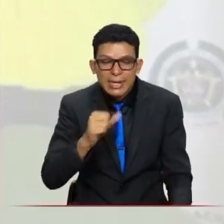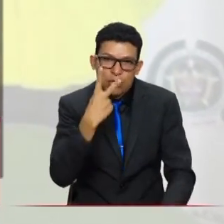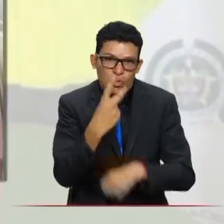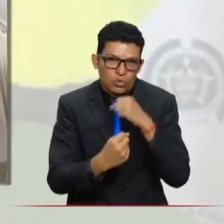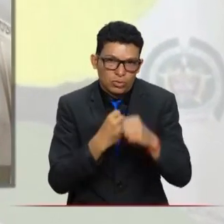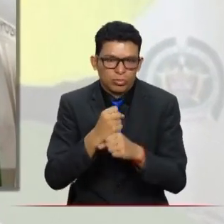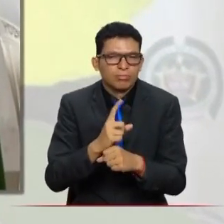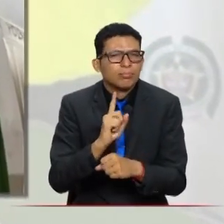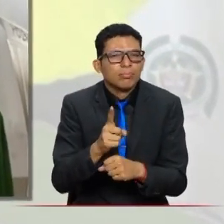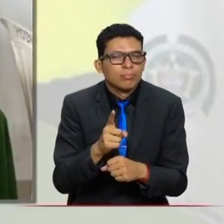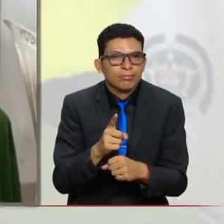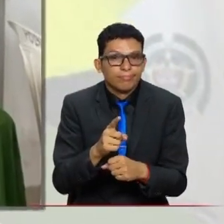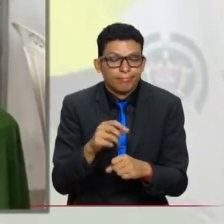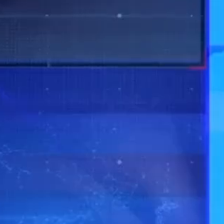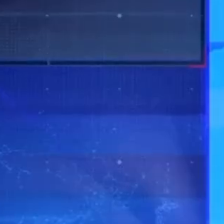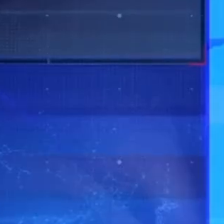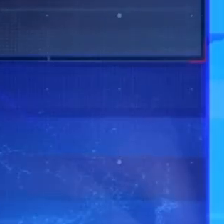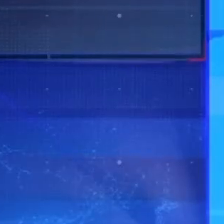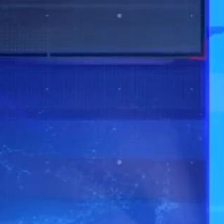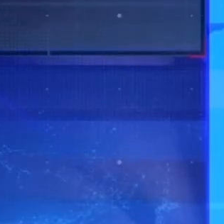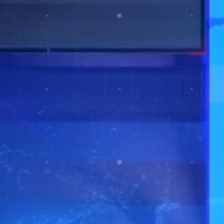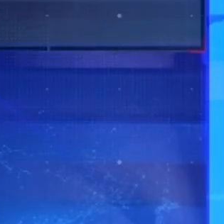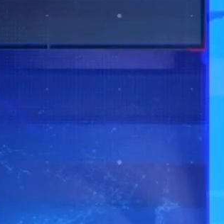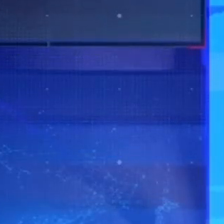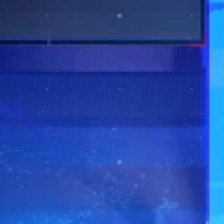edad que se encontraba con los capturados